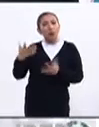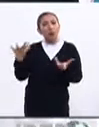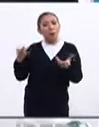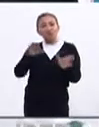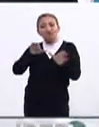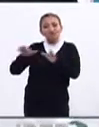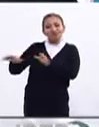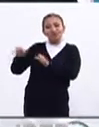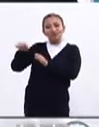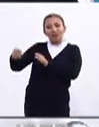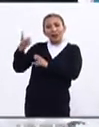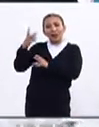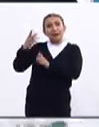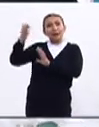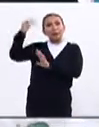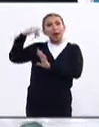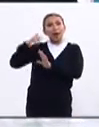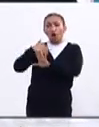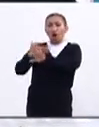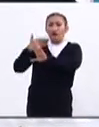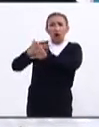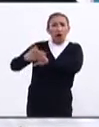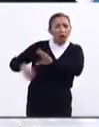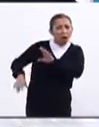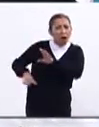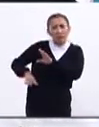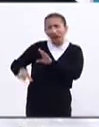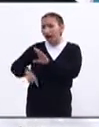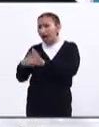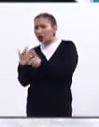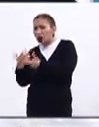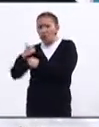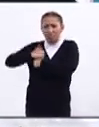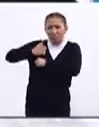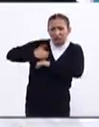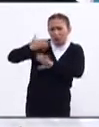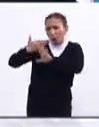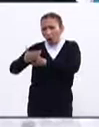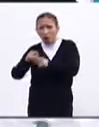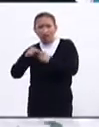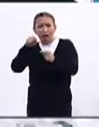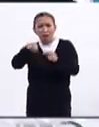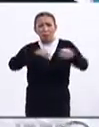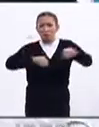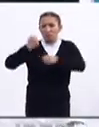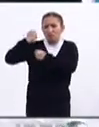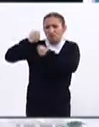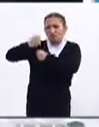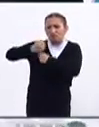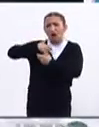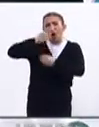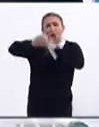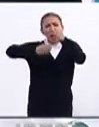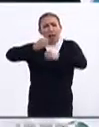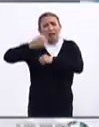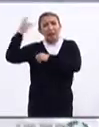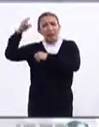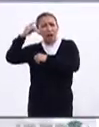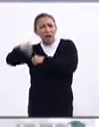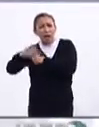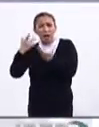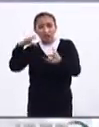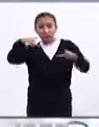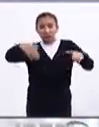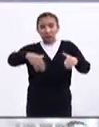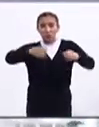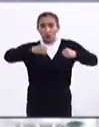¿no? O sea, de venir de golpes de Estado, azonadas militares, en fin, movilizaciones de la Central Obrera Boliviana, que es una